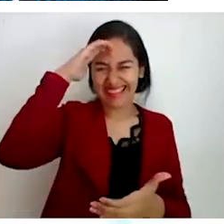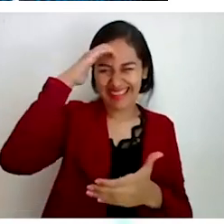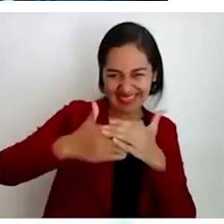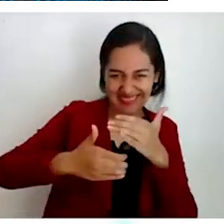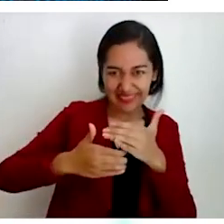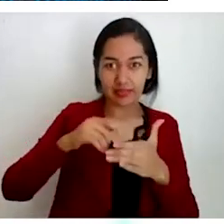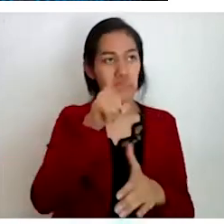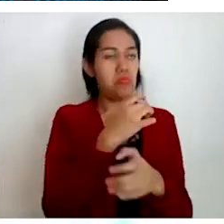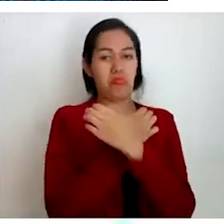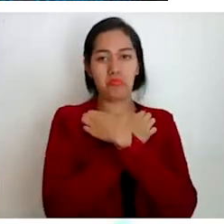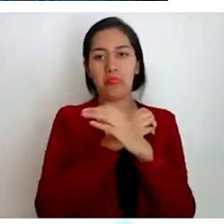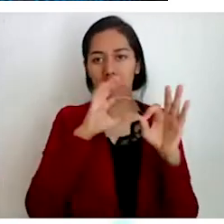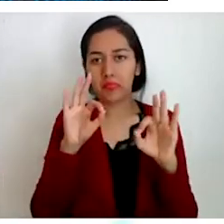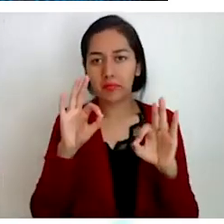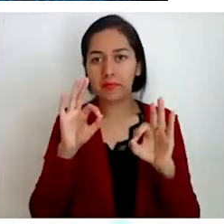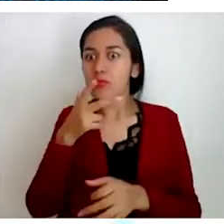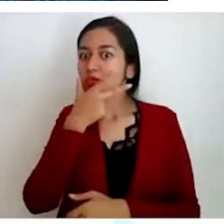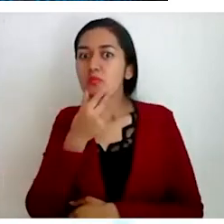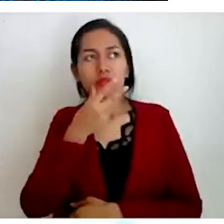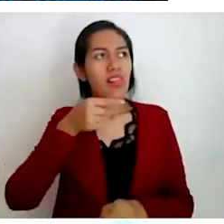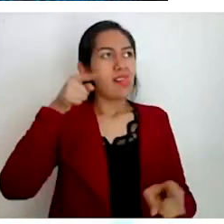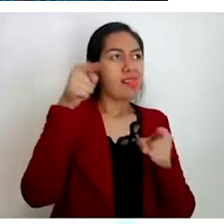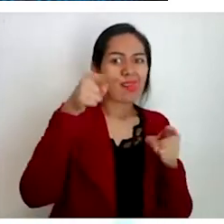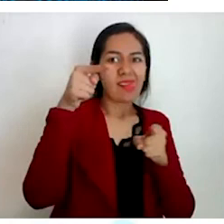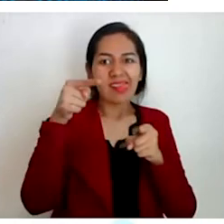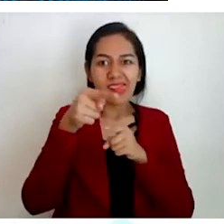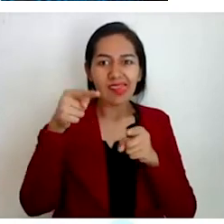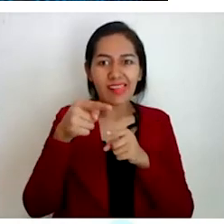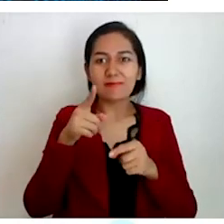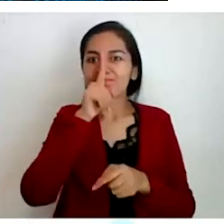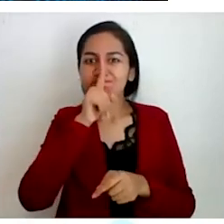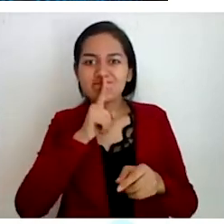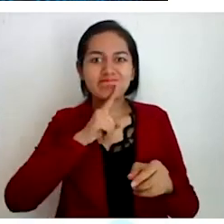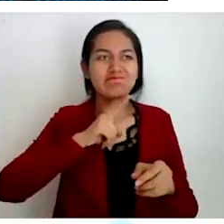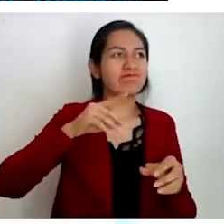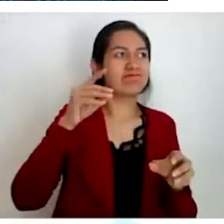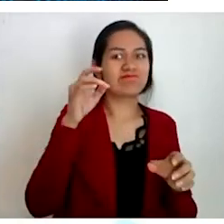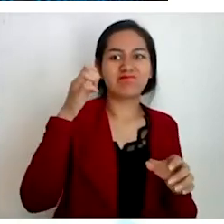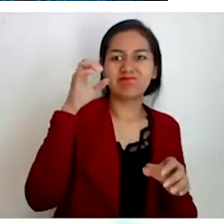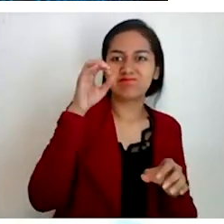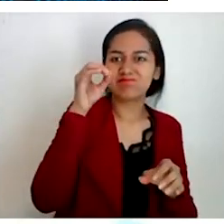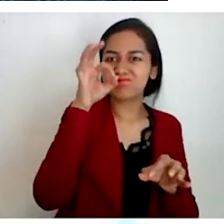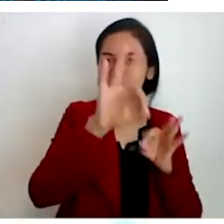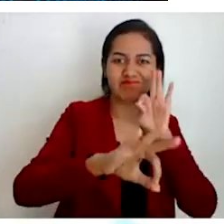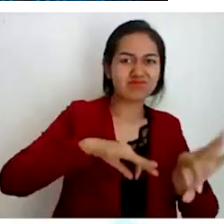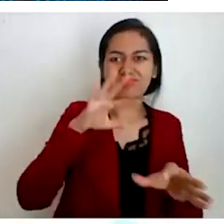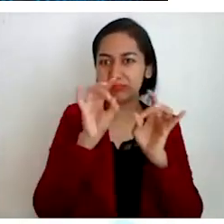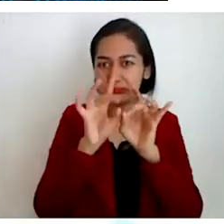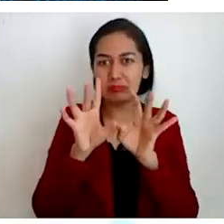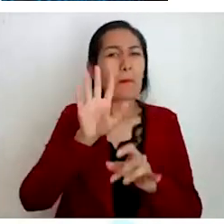su disparo a boca de jarro y con mentiras. Sí, Charlton Heston representa a este gringo